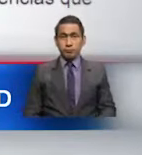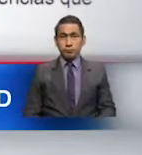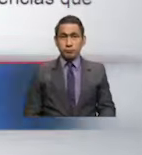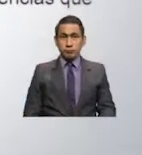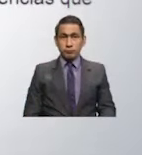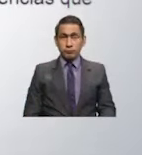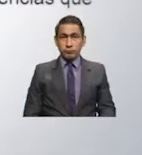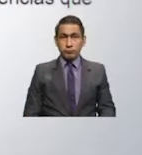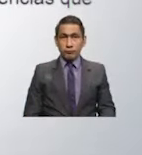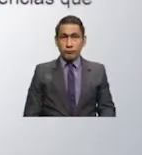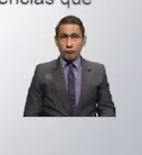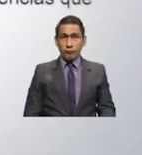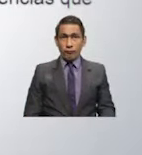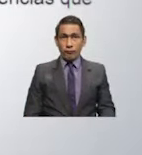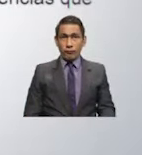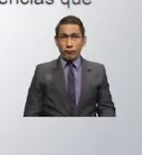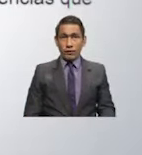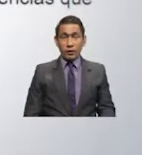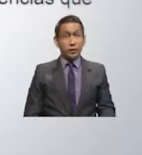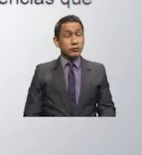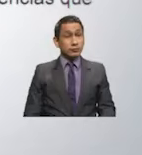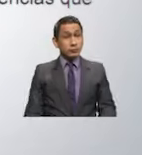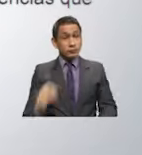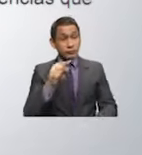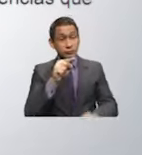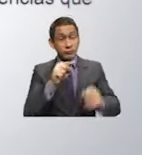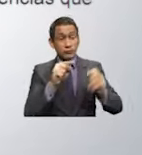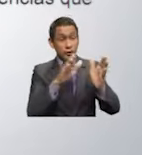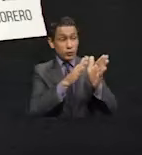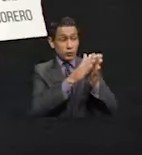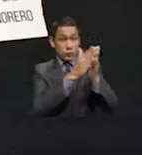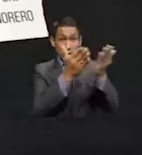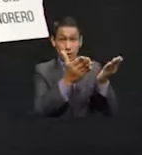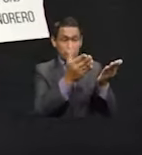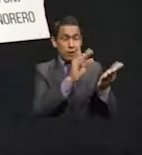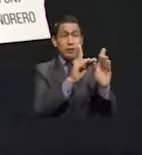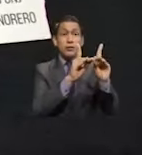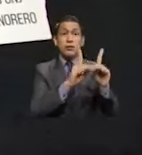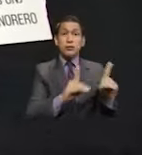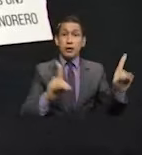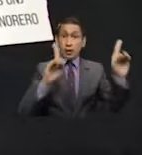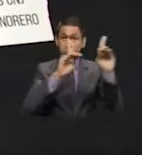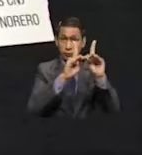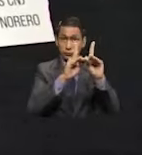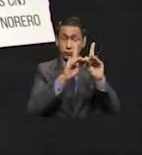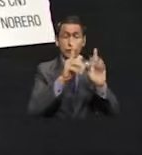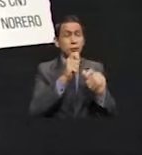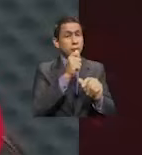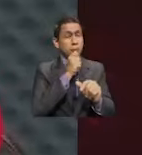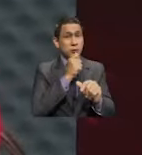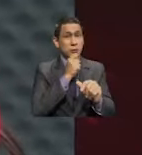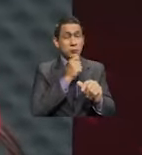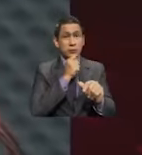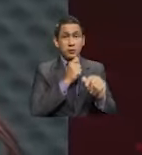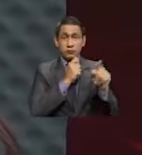que consta en ese cuadernillo sería de relevante importancia para esclarecer los hechos en torno al caso